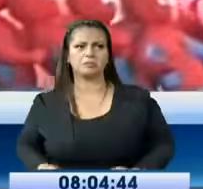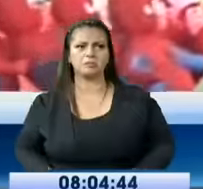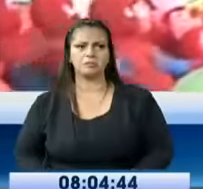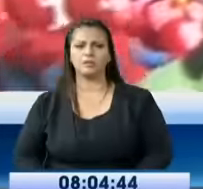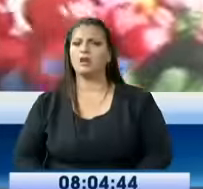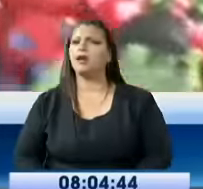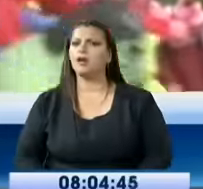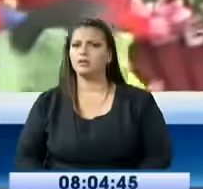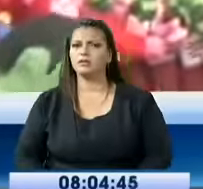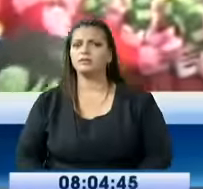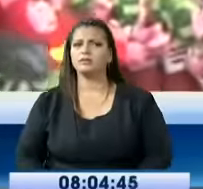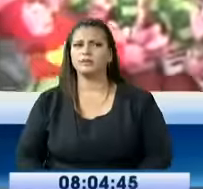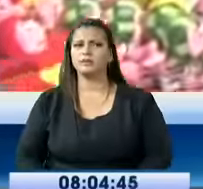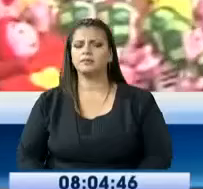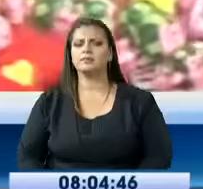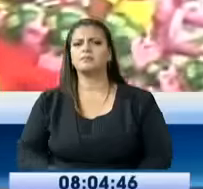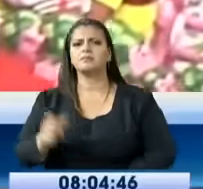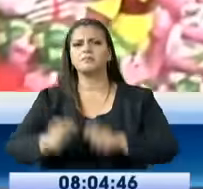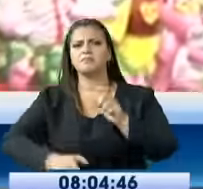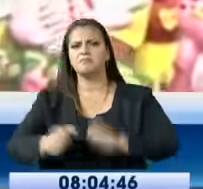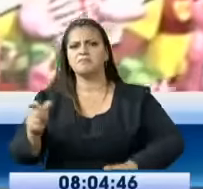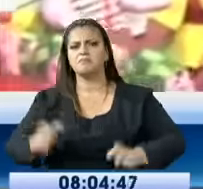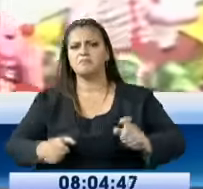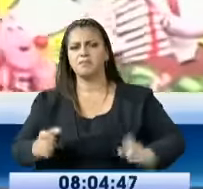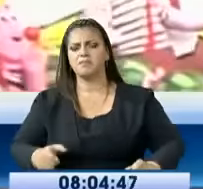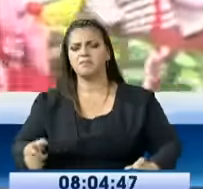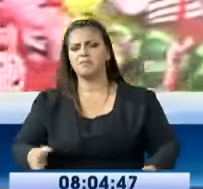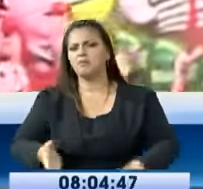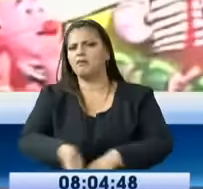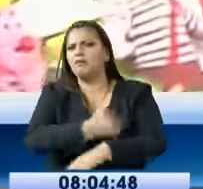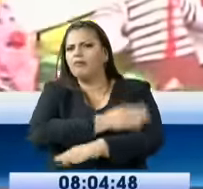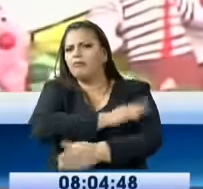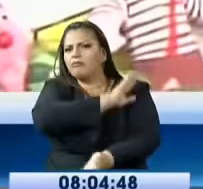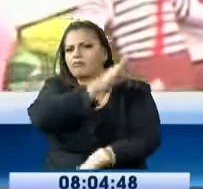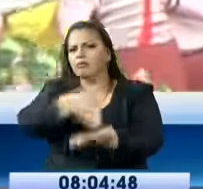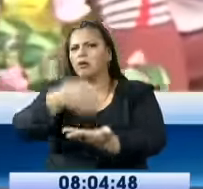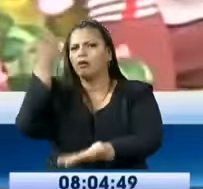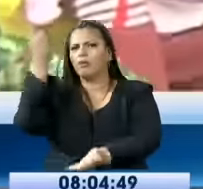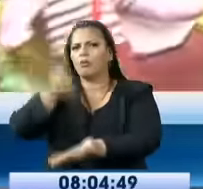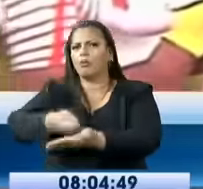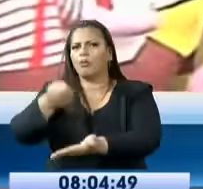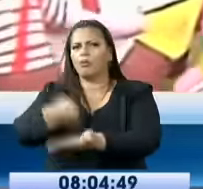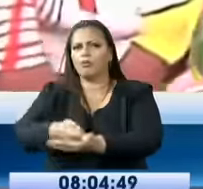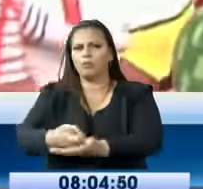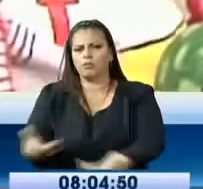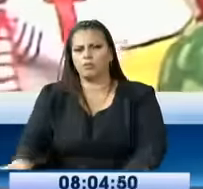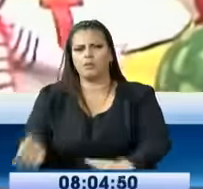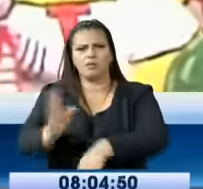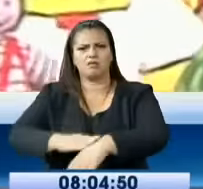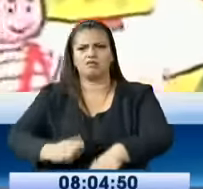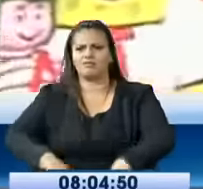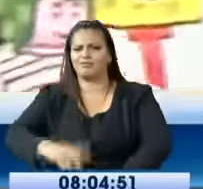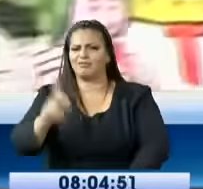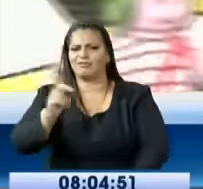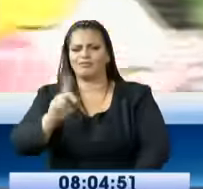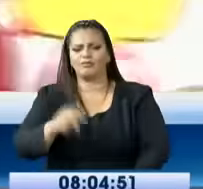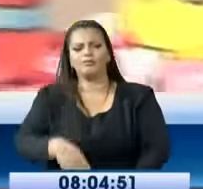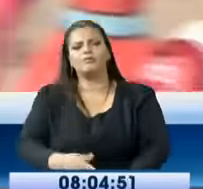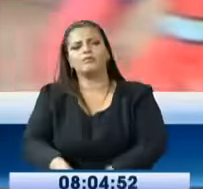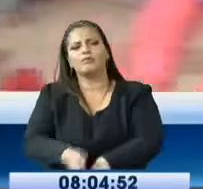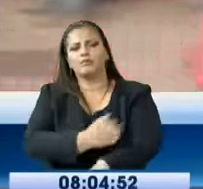a comprar con tiempo para evitar, obviamente, el ajetreo de los últimos días. Vemos aquí